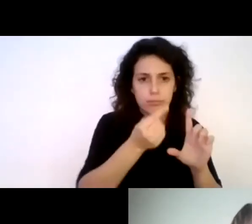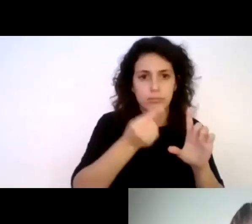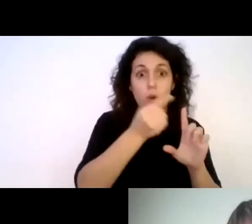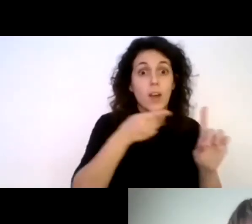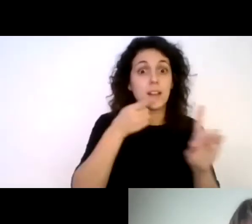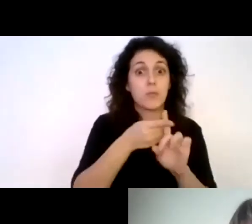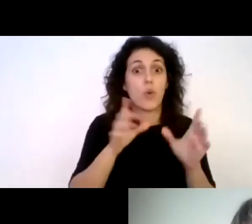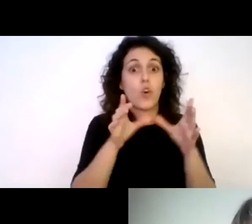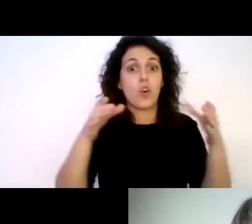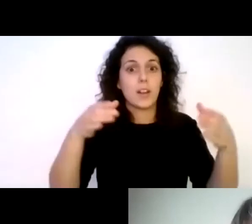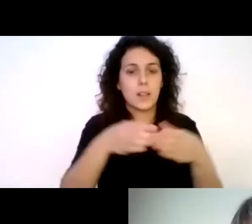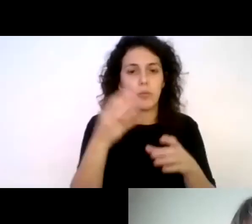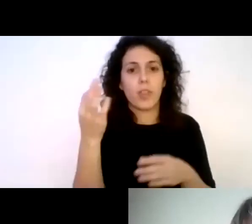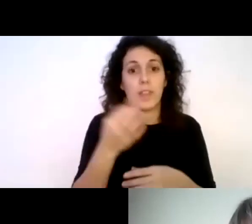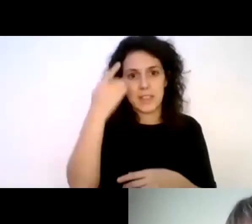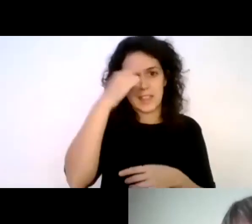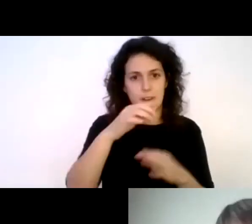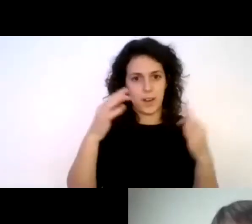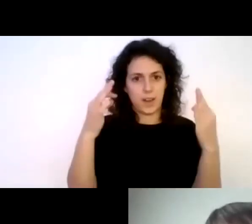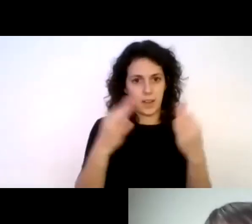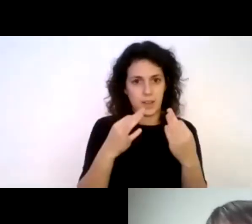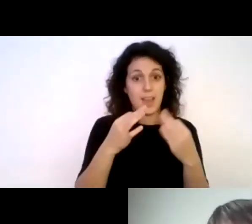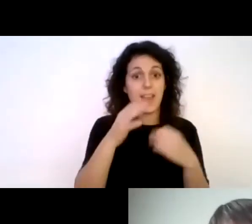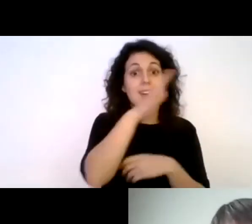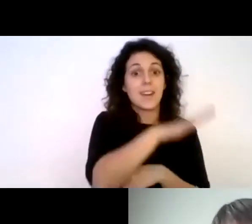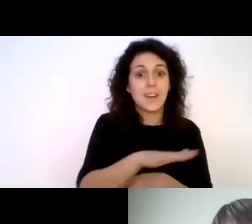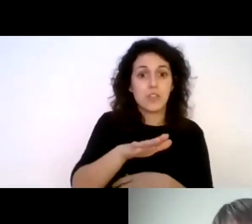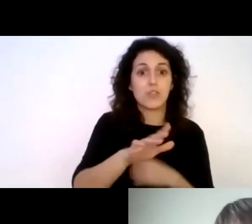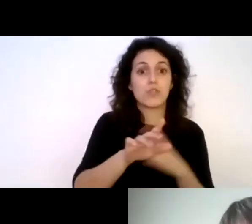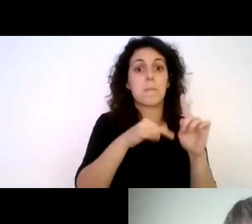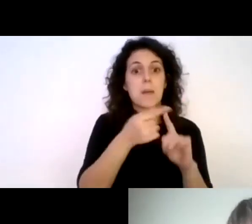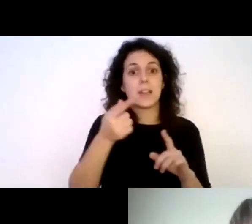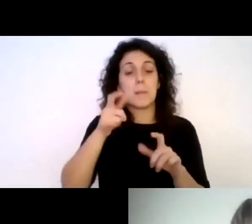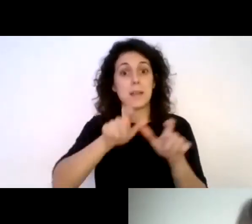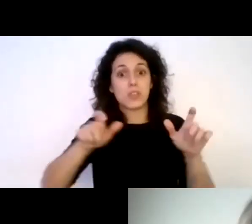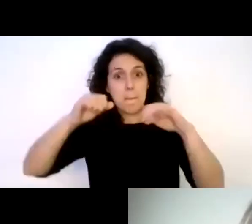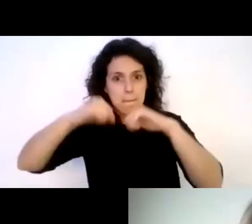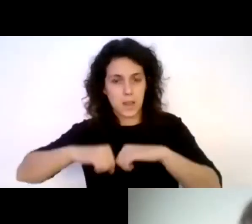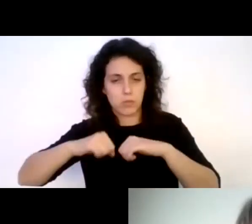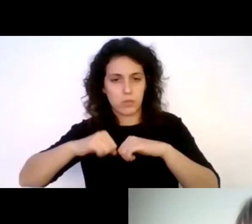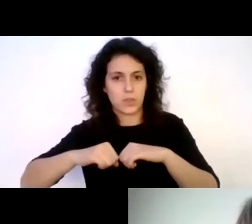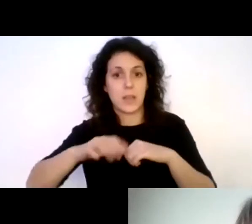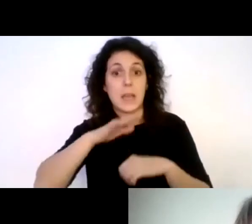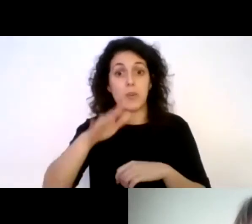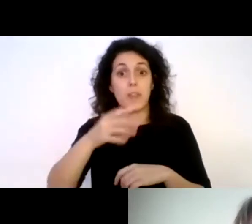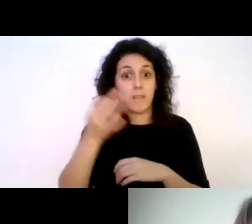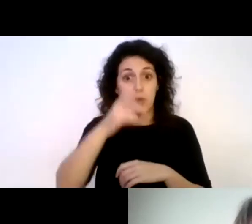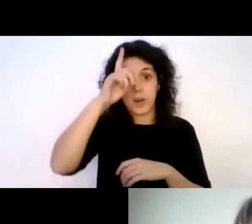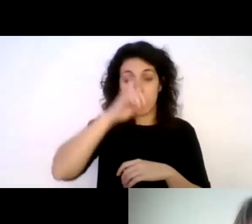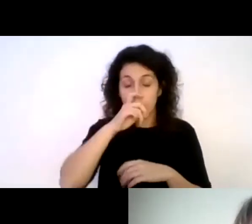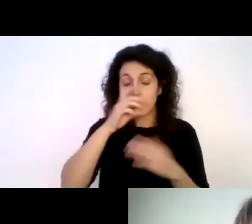uno tiene que tomar en cuenta a los niños y también a los adultos mayores, porque tenemos que recordar que no